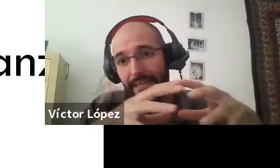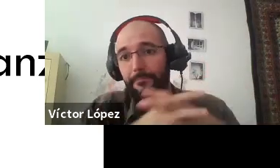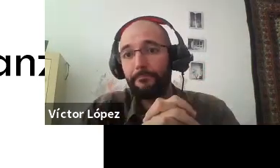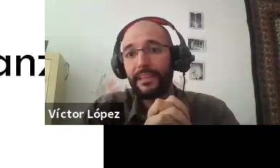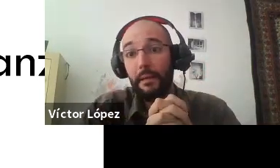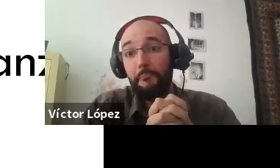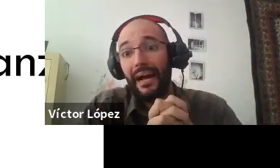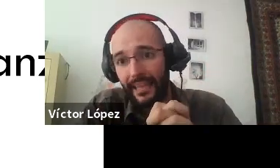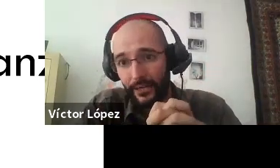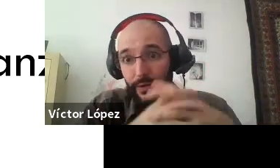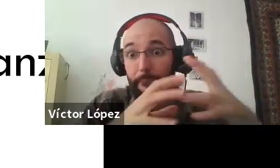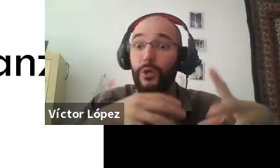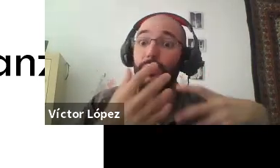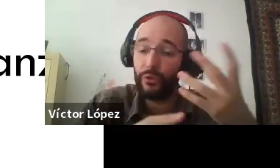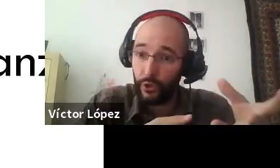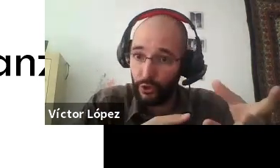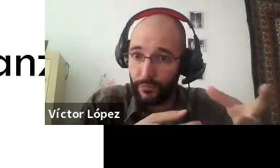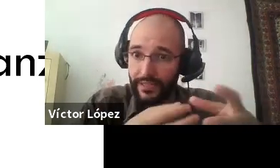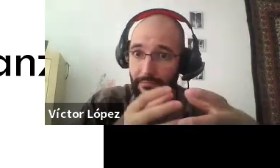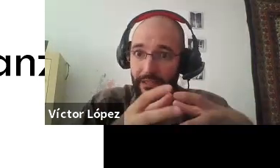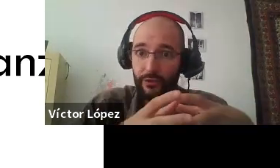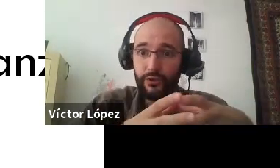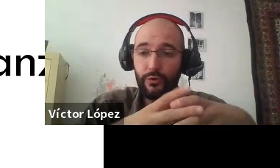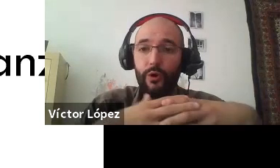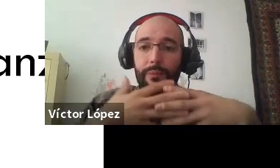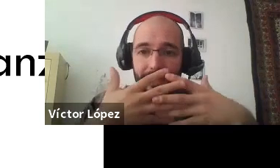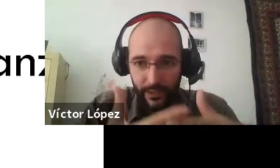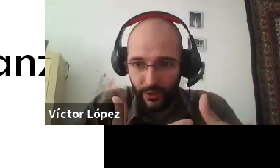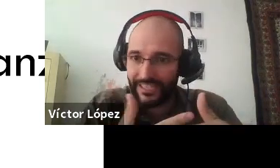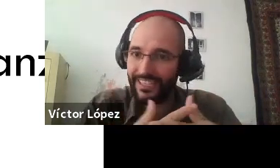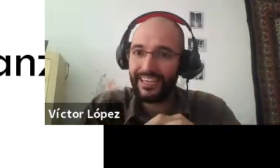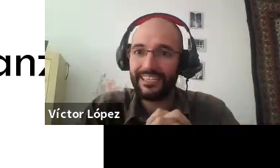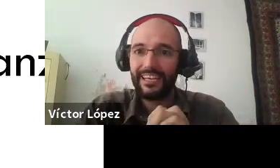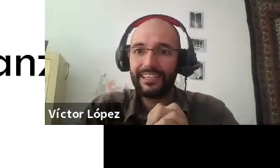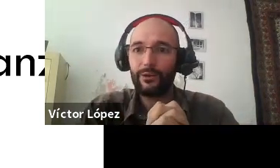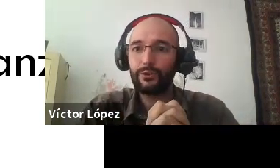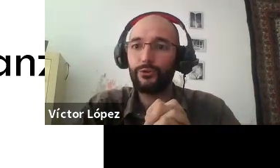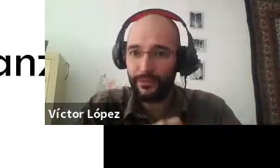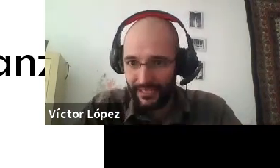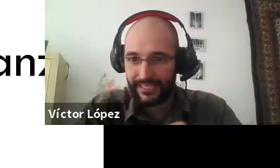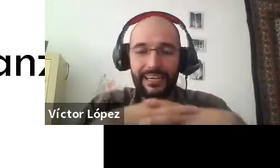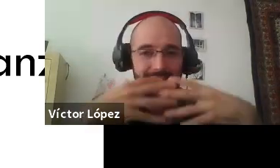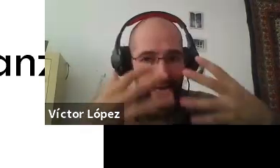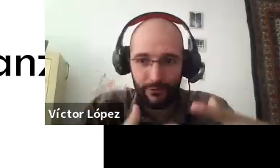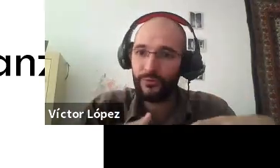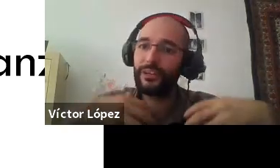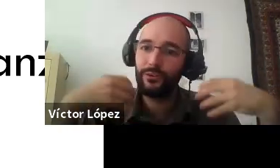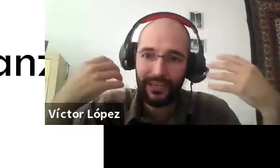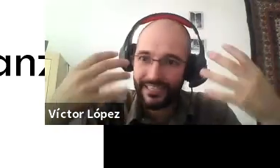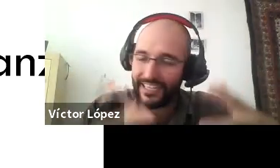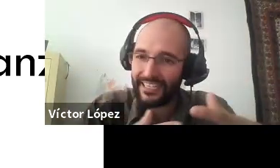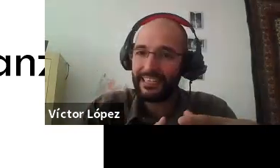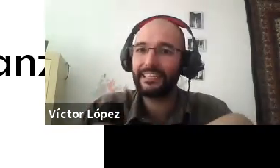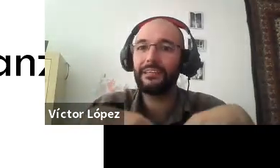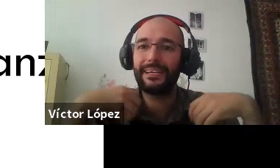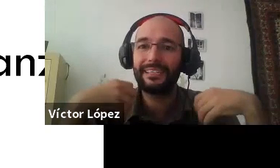de embajada, ¿no? En pro de otros planteamientos, ¿no? Luego aparece todas las ideas de constructivistas, de Auswell, ¿no?